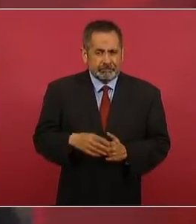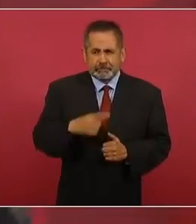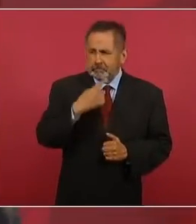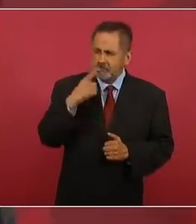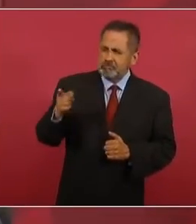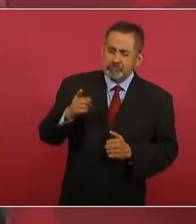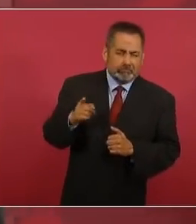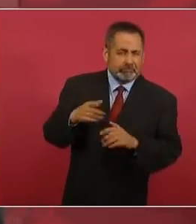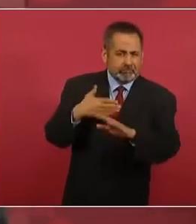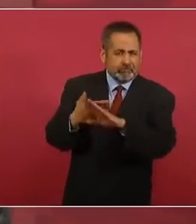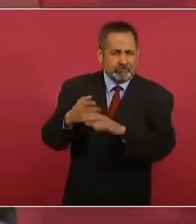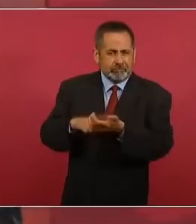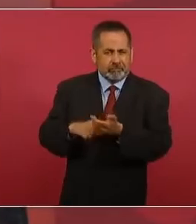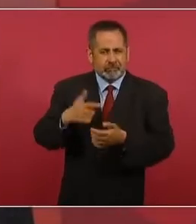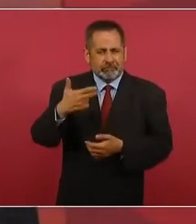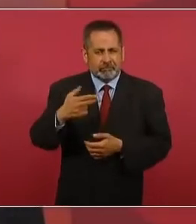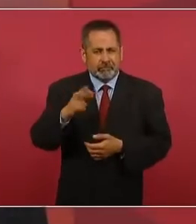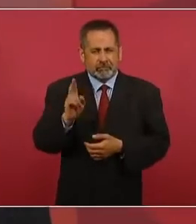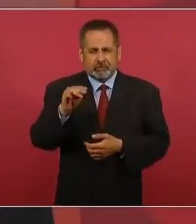Humberto Moreira,